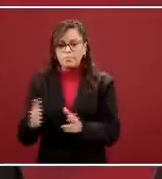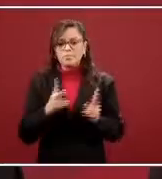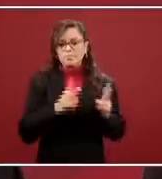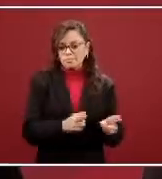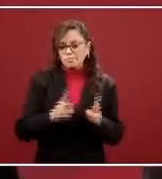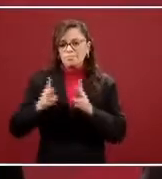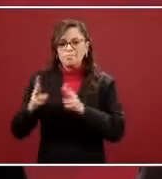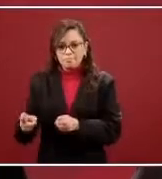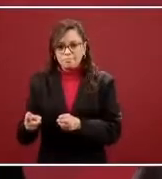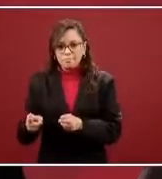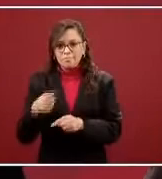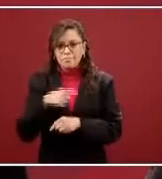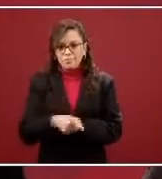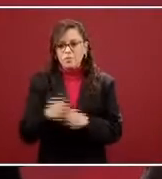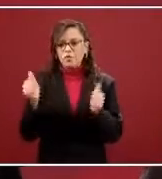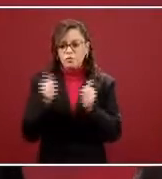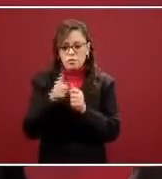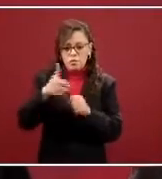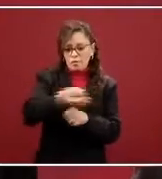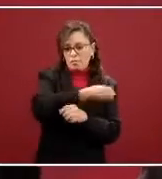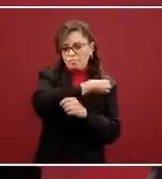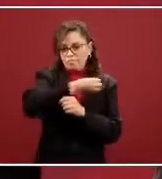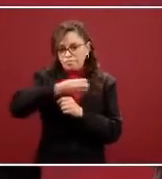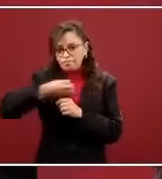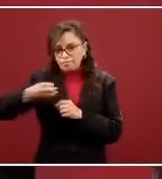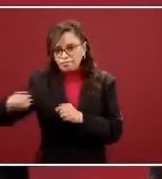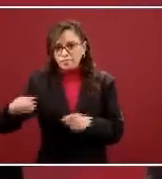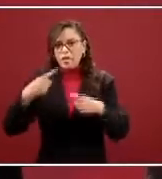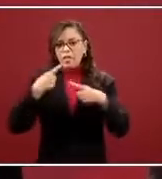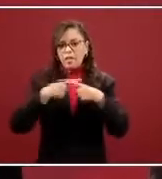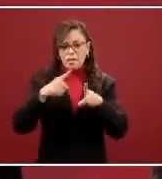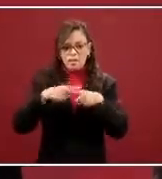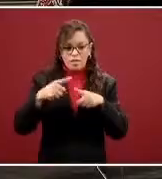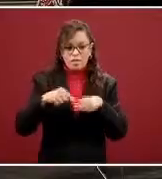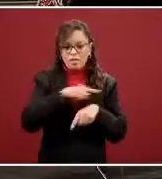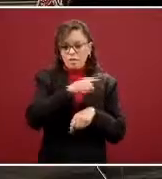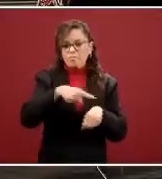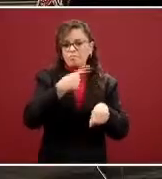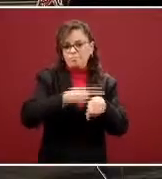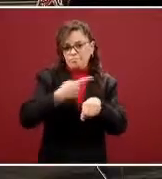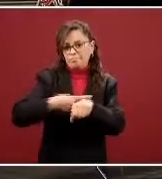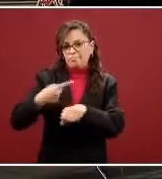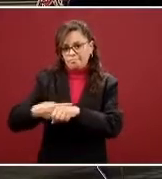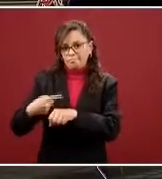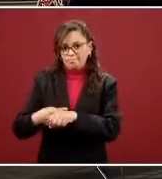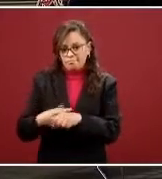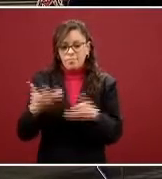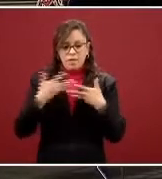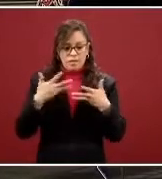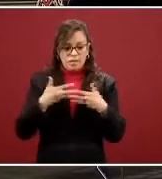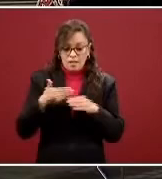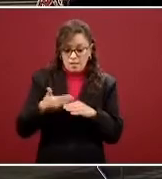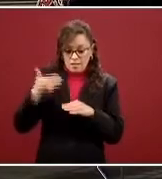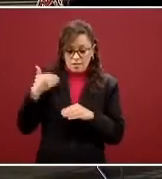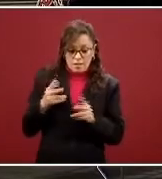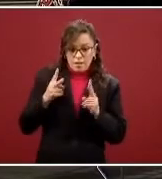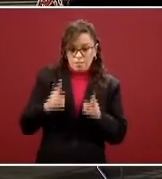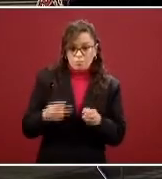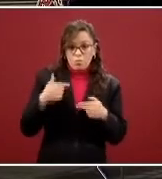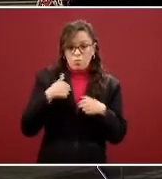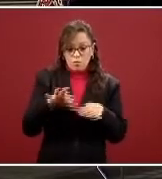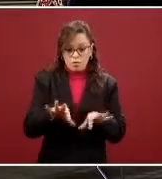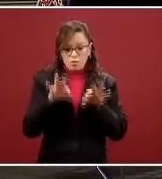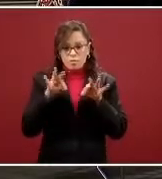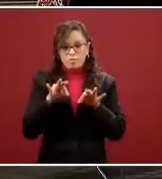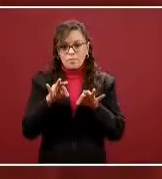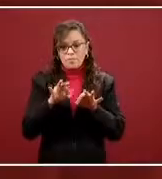se alinea todos los casos que se concentraron desde el último corte. Aún así, cuando volvemos a hacer un corte